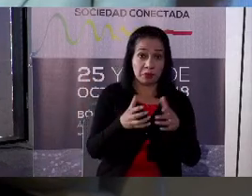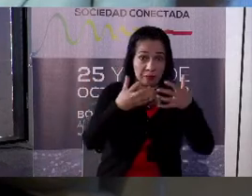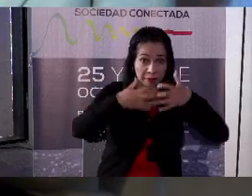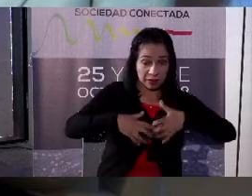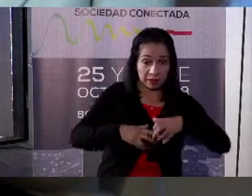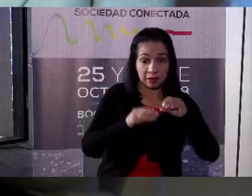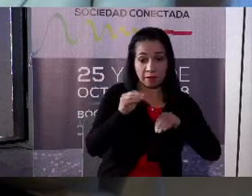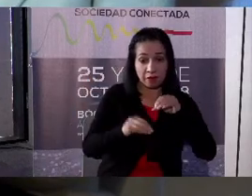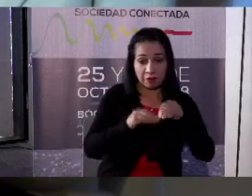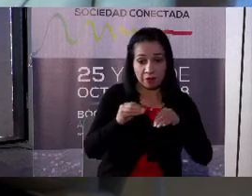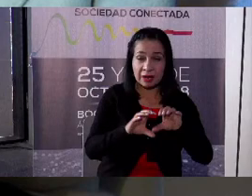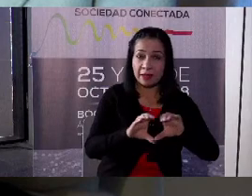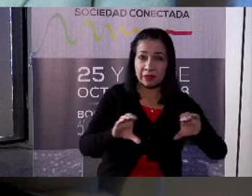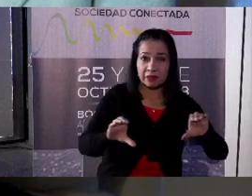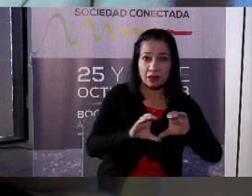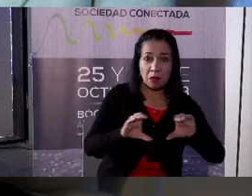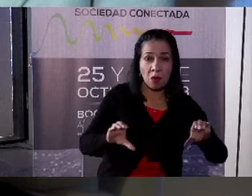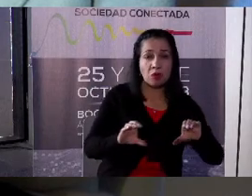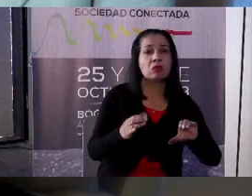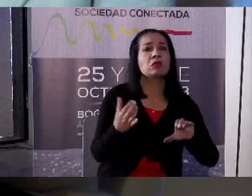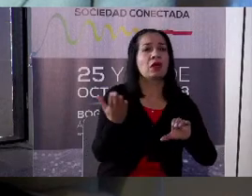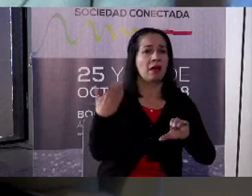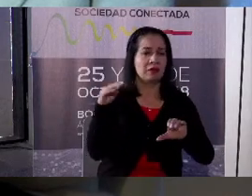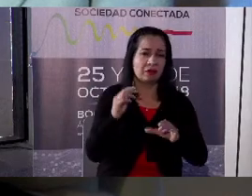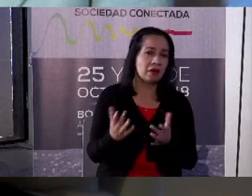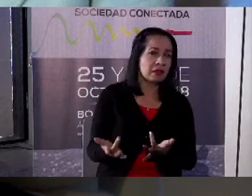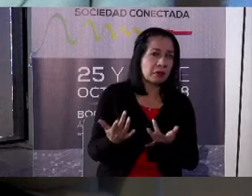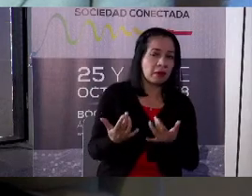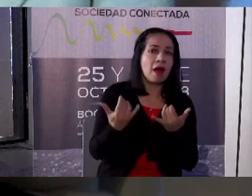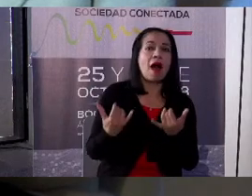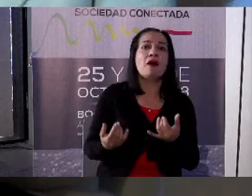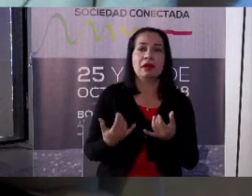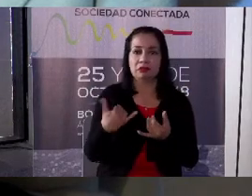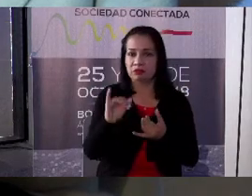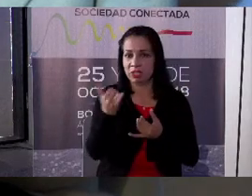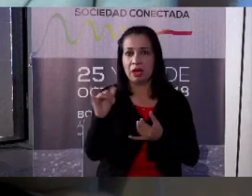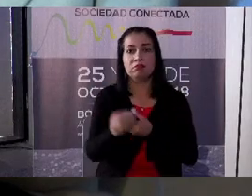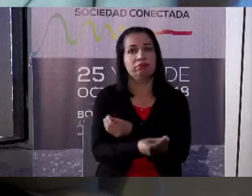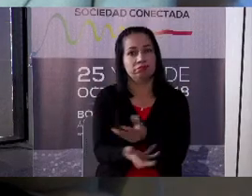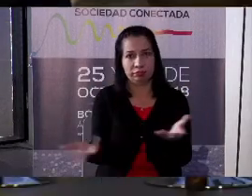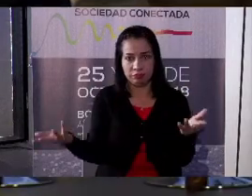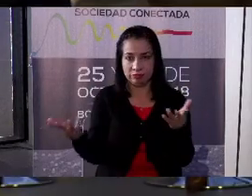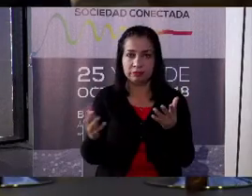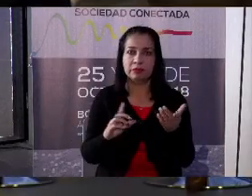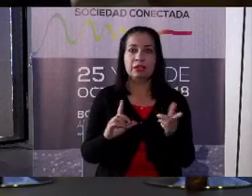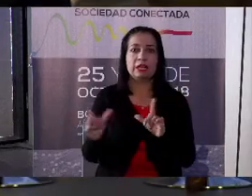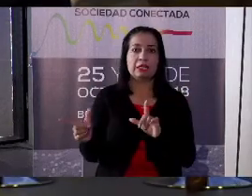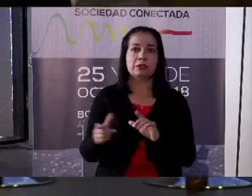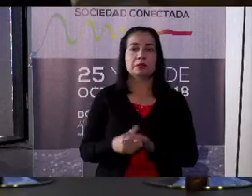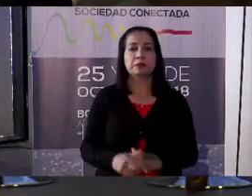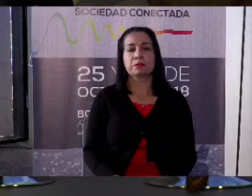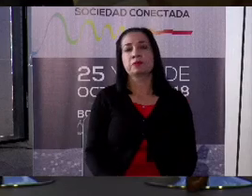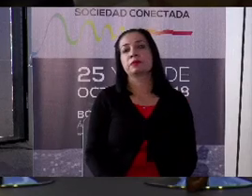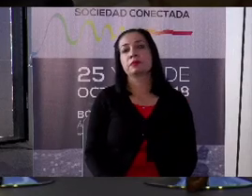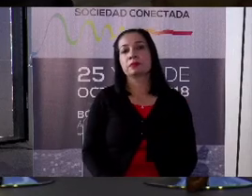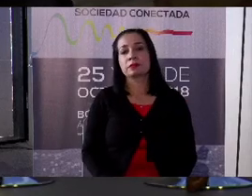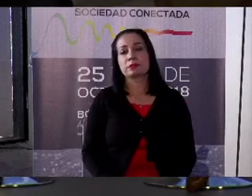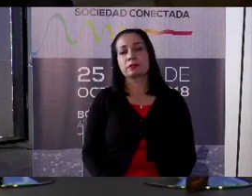creo que es algo que que ya estamos viendo y ya lo tenemos en las manos buenísimo buen